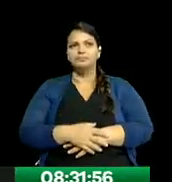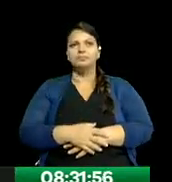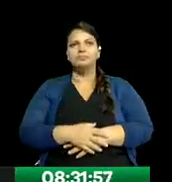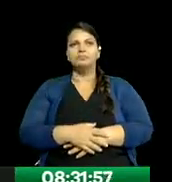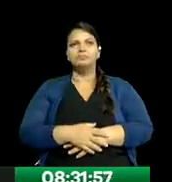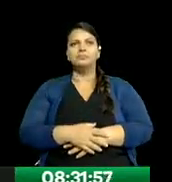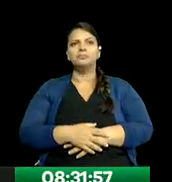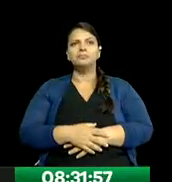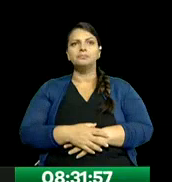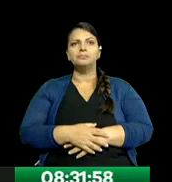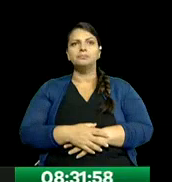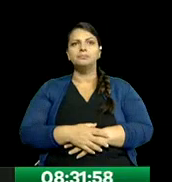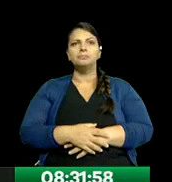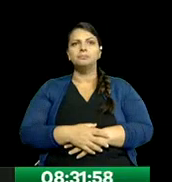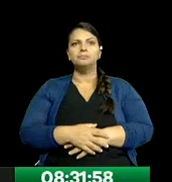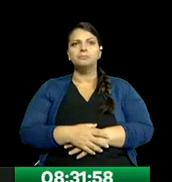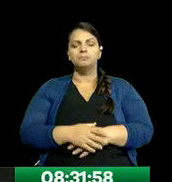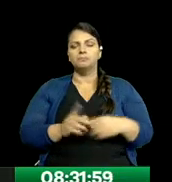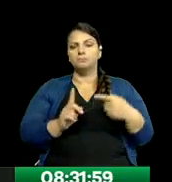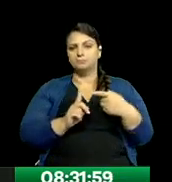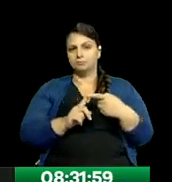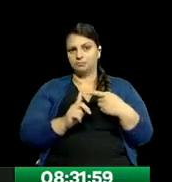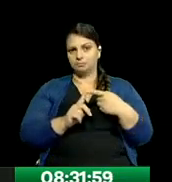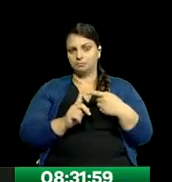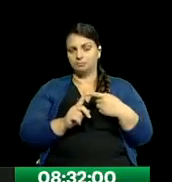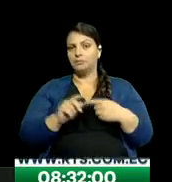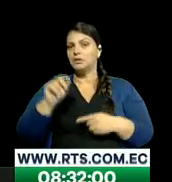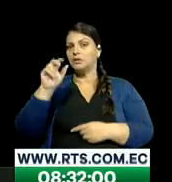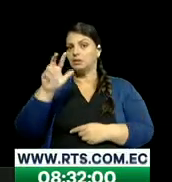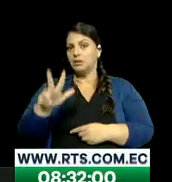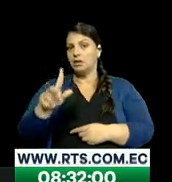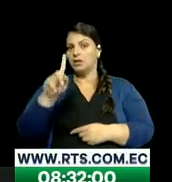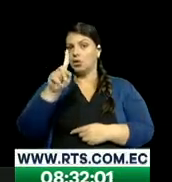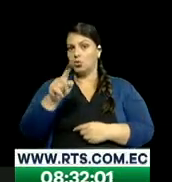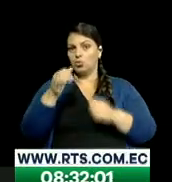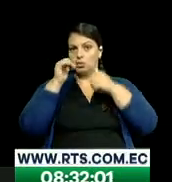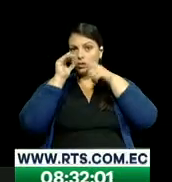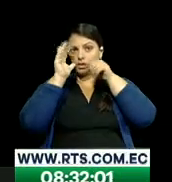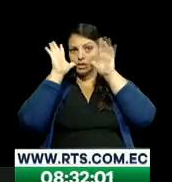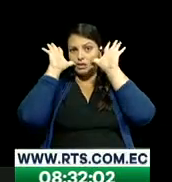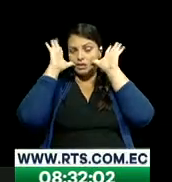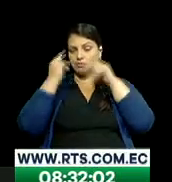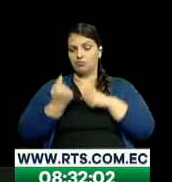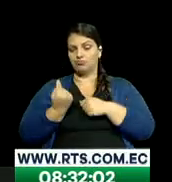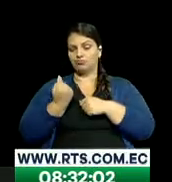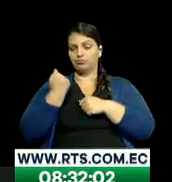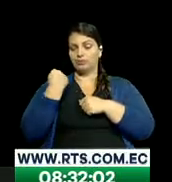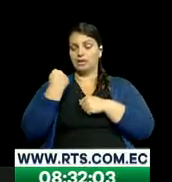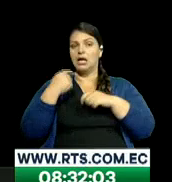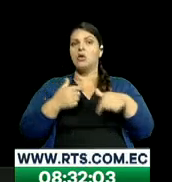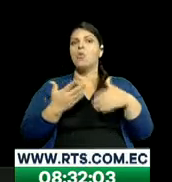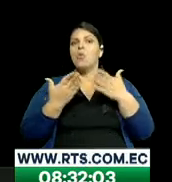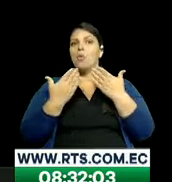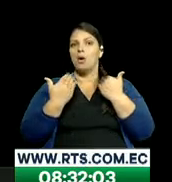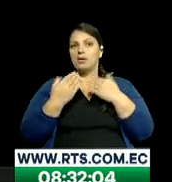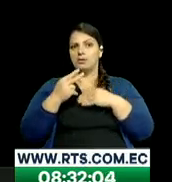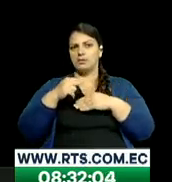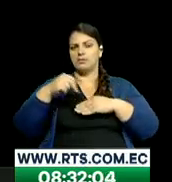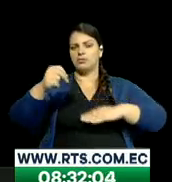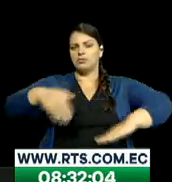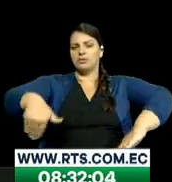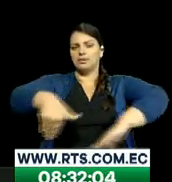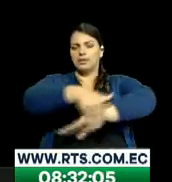Sucedió antes de las 12 del último día de 2018 en la Avenida de las Américas, norte de